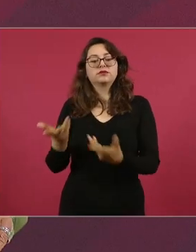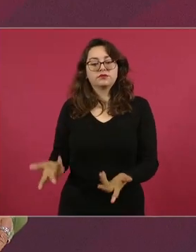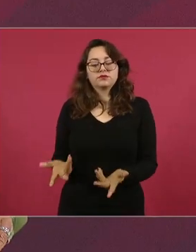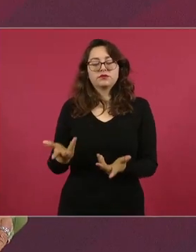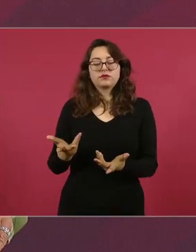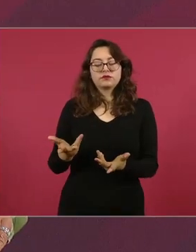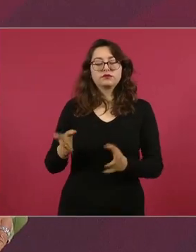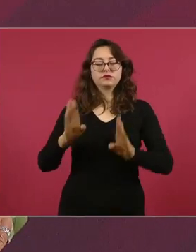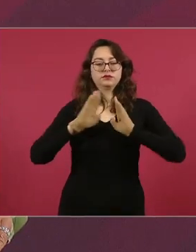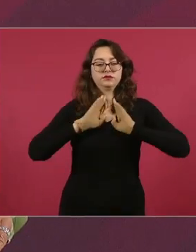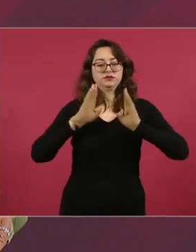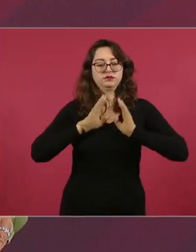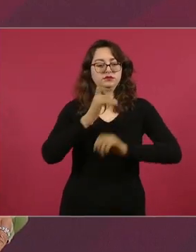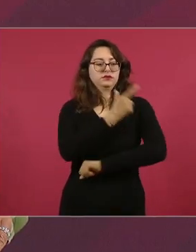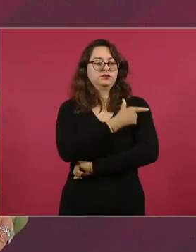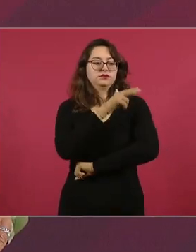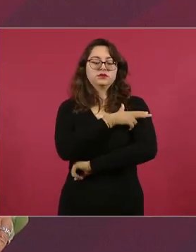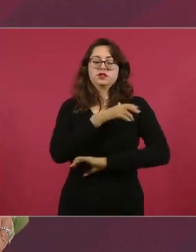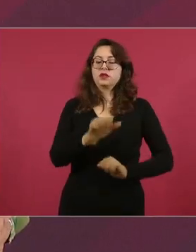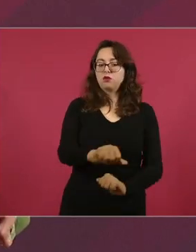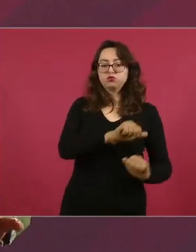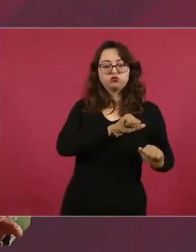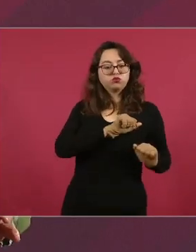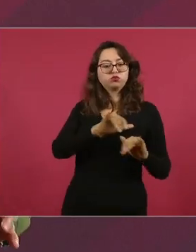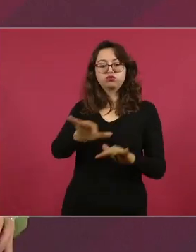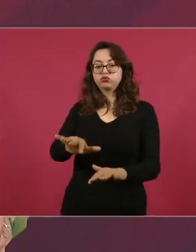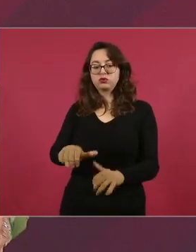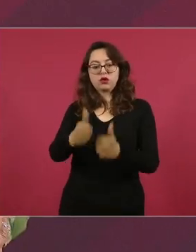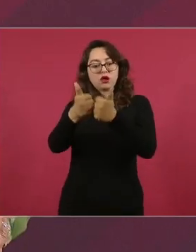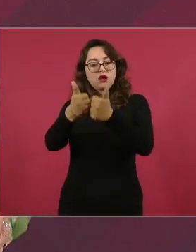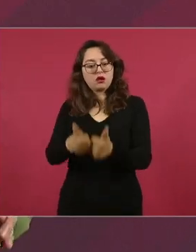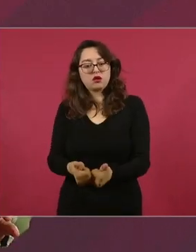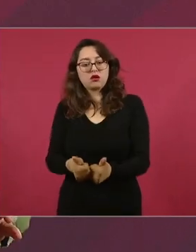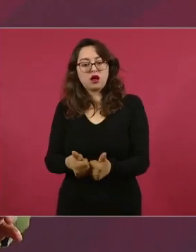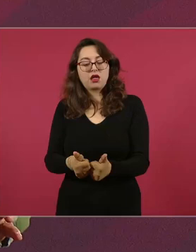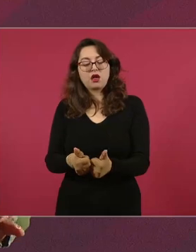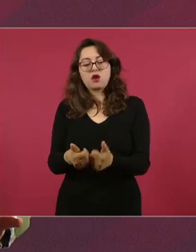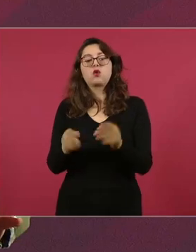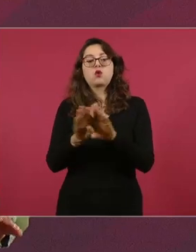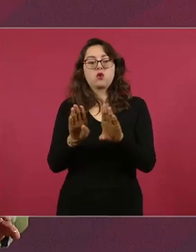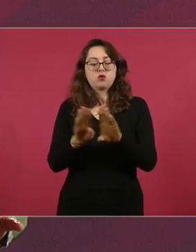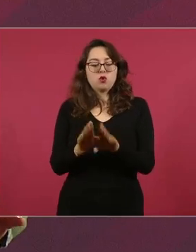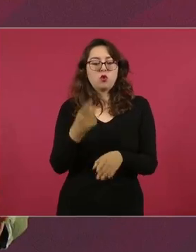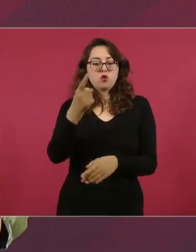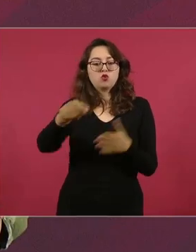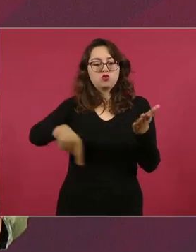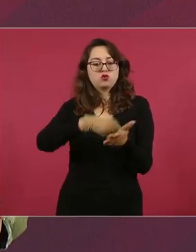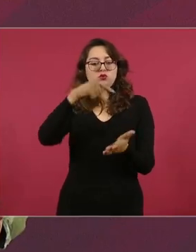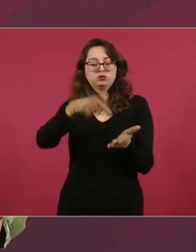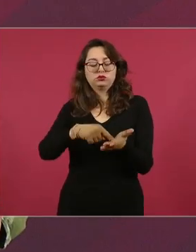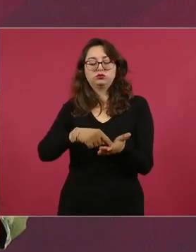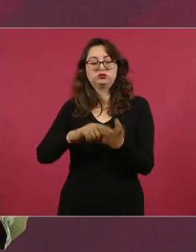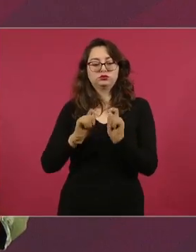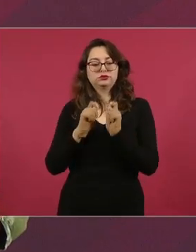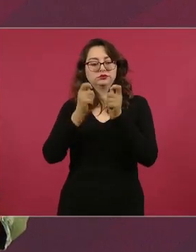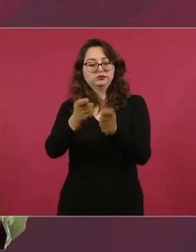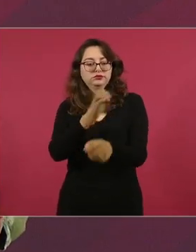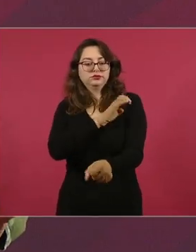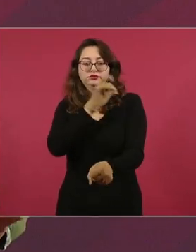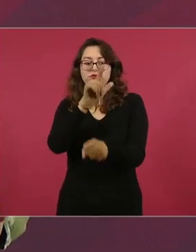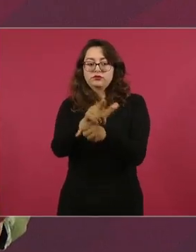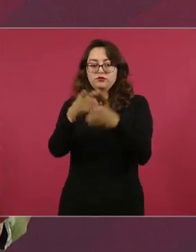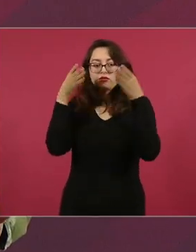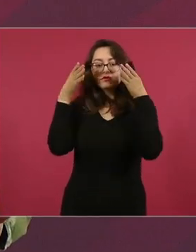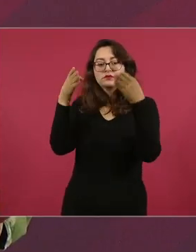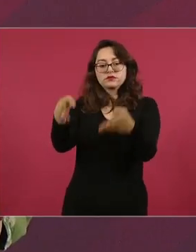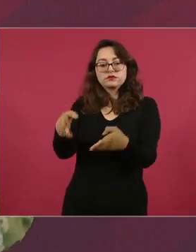de Ejército y Guardia Nacional a través de la creación de un mando especial que estará enfocado